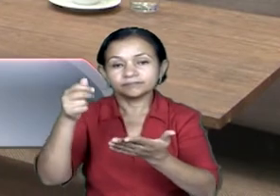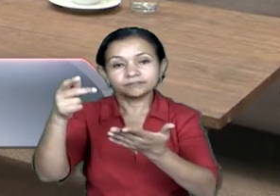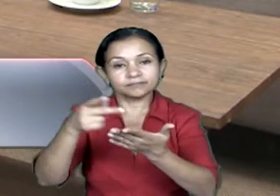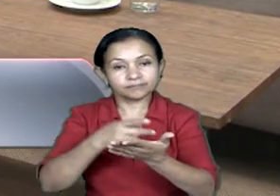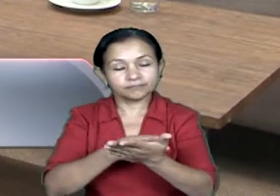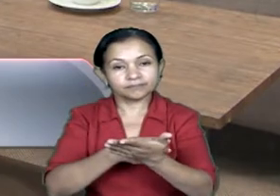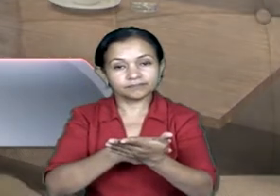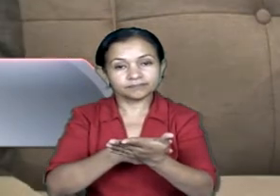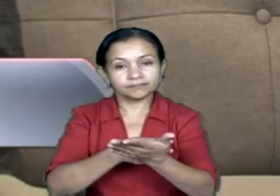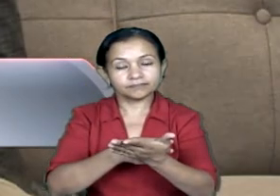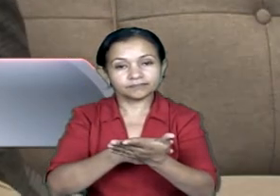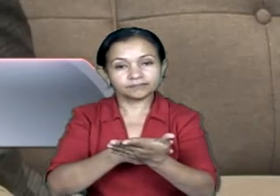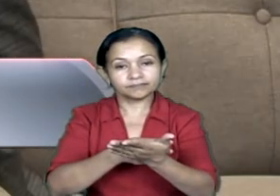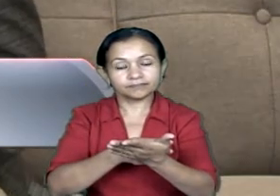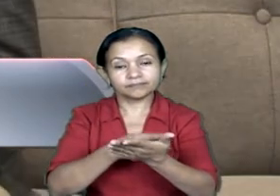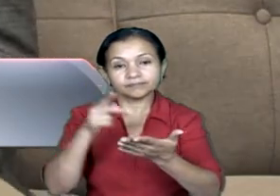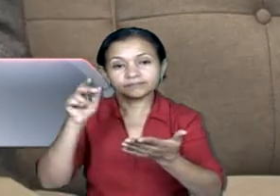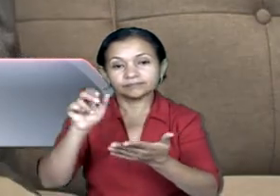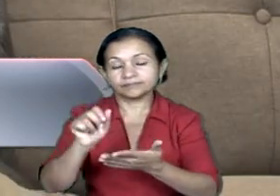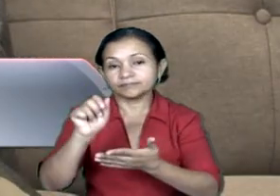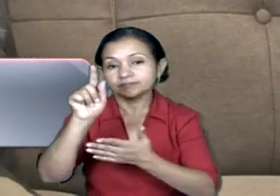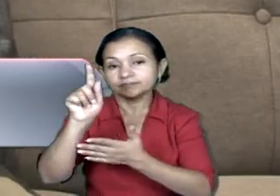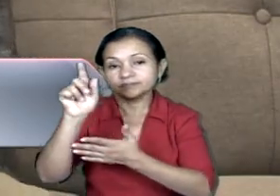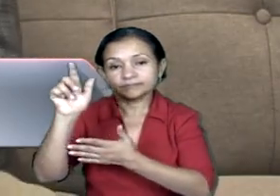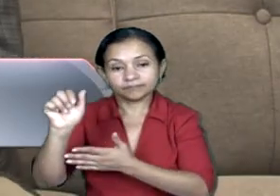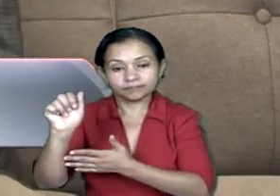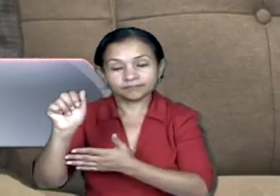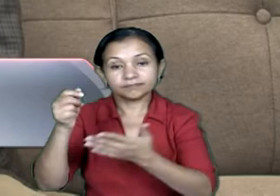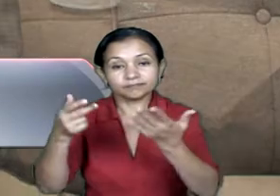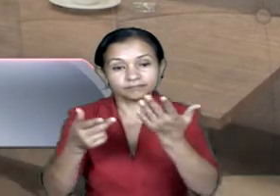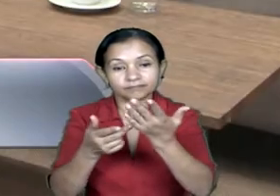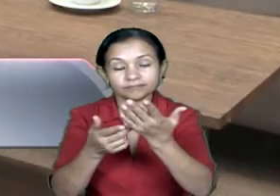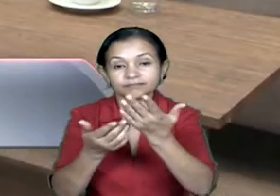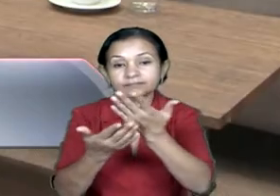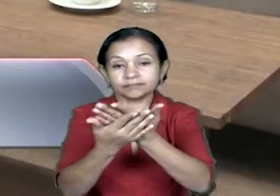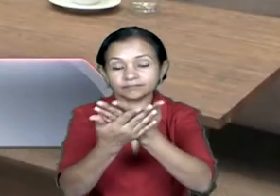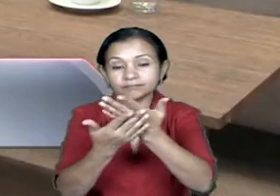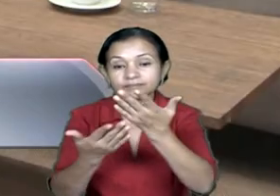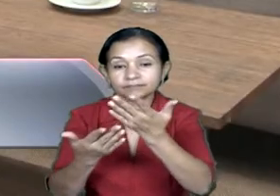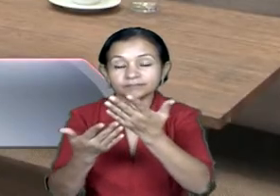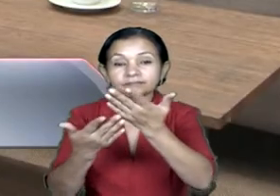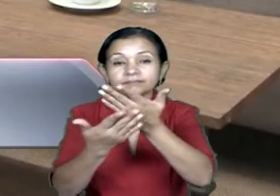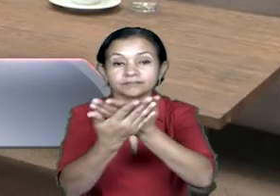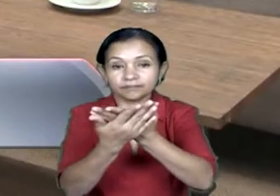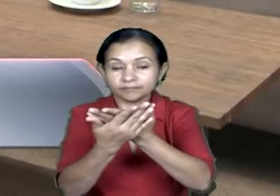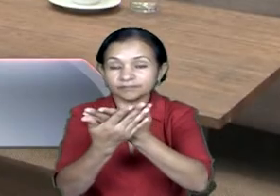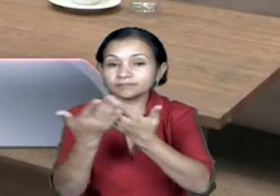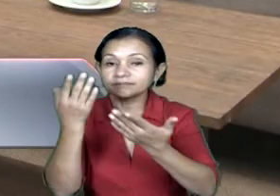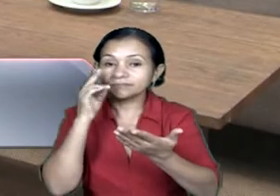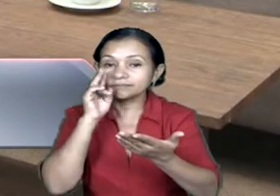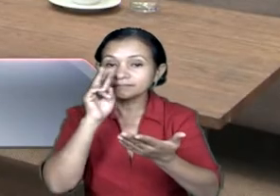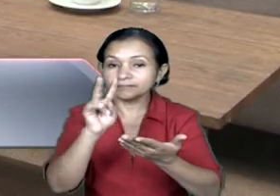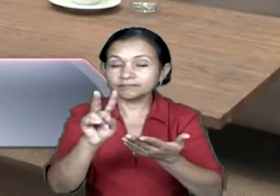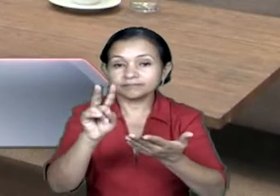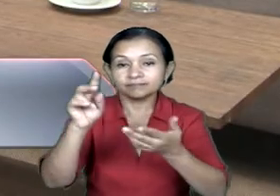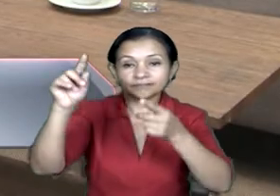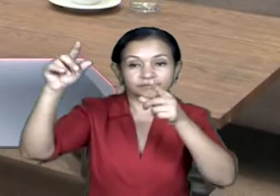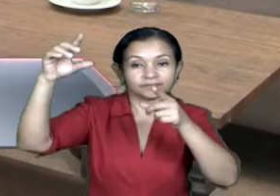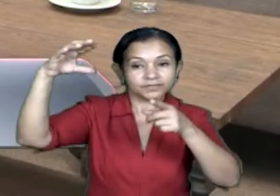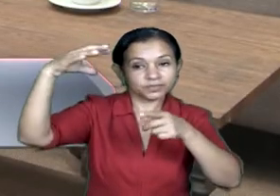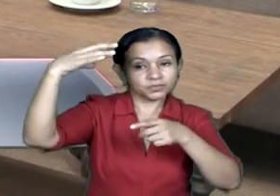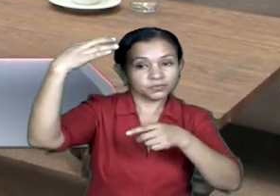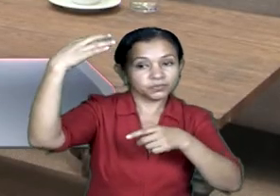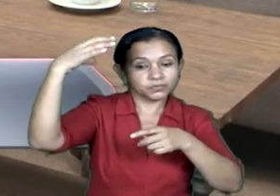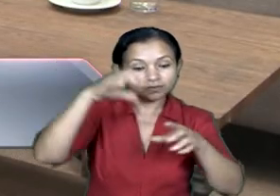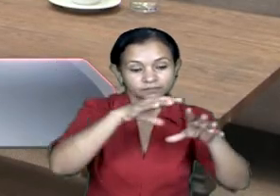proyecto es de alta tecnología. Oh, sí. Su país es muy, sí, muy es eficiente de producción de algo tecnología. Que ver con satélite. Es